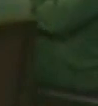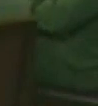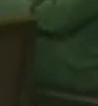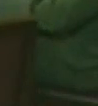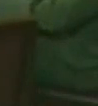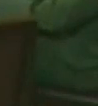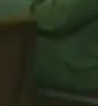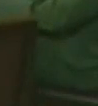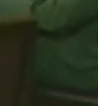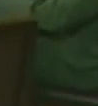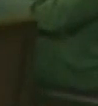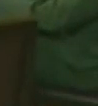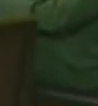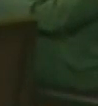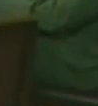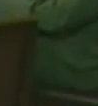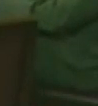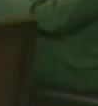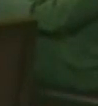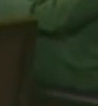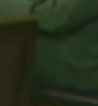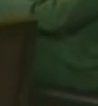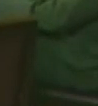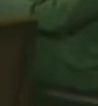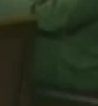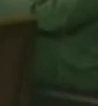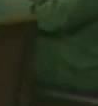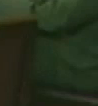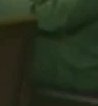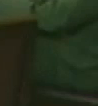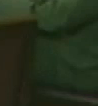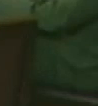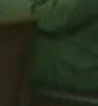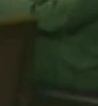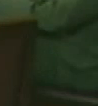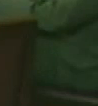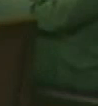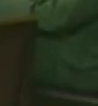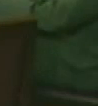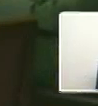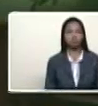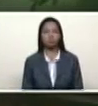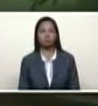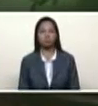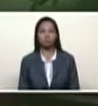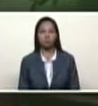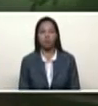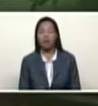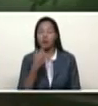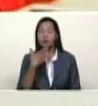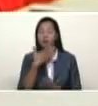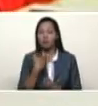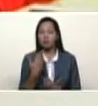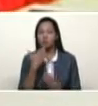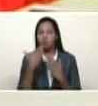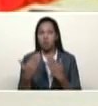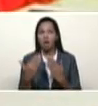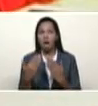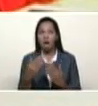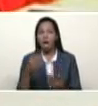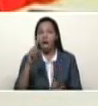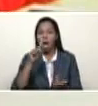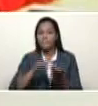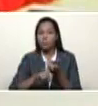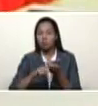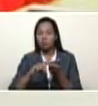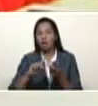Quiero saludar también al Estado Mayor Político, compañero Diosdado Cabello, compañera Silia Flores.